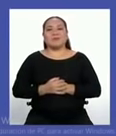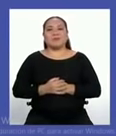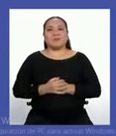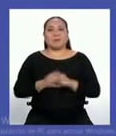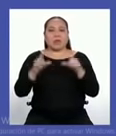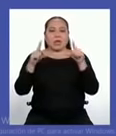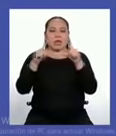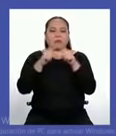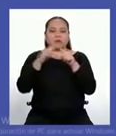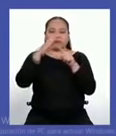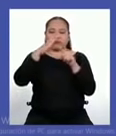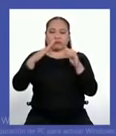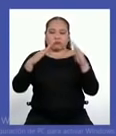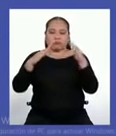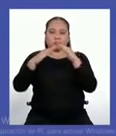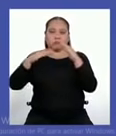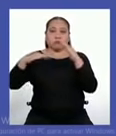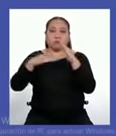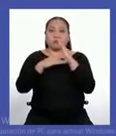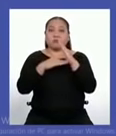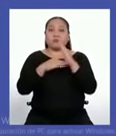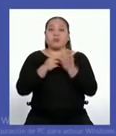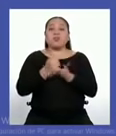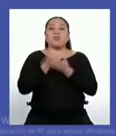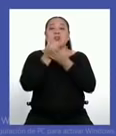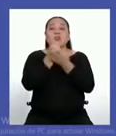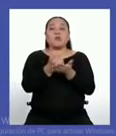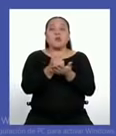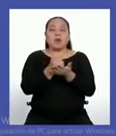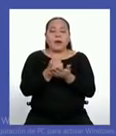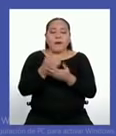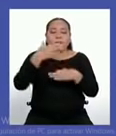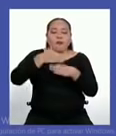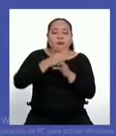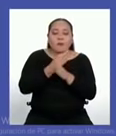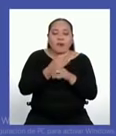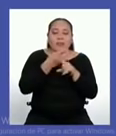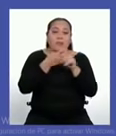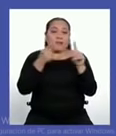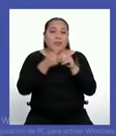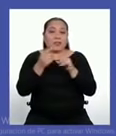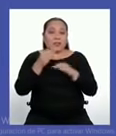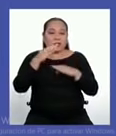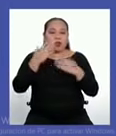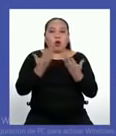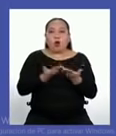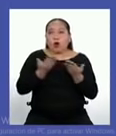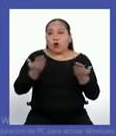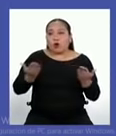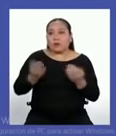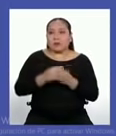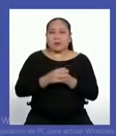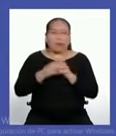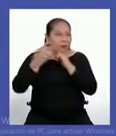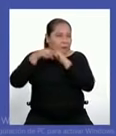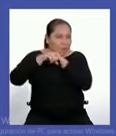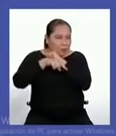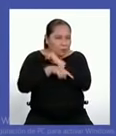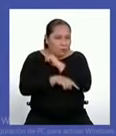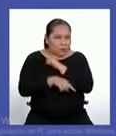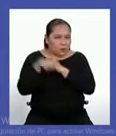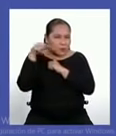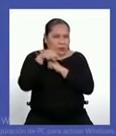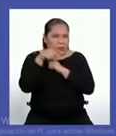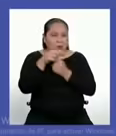La triangulación a su vez también nos permite diseñar elementos estructurales complejos, y aquí ya vamos a entrar a cómo nos